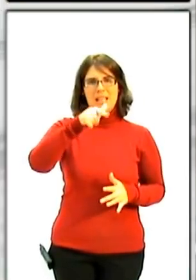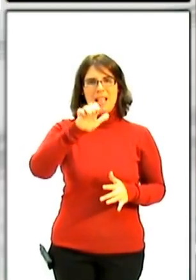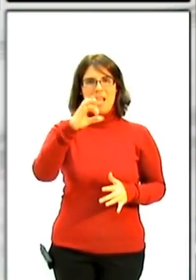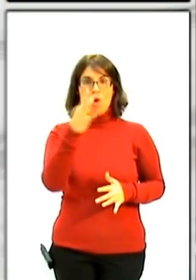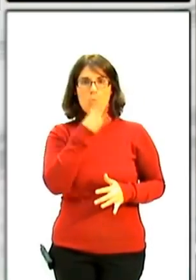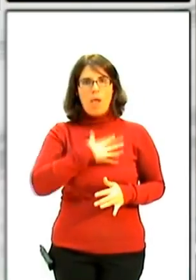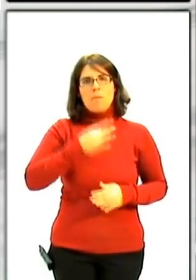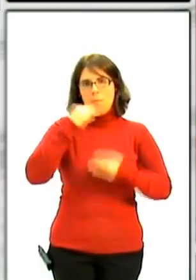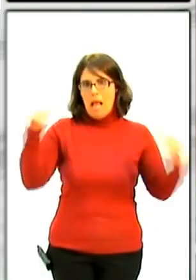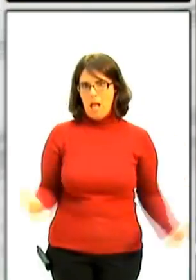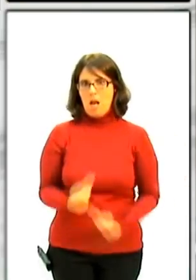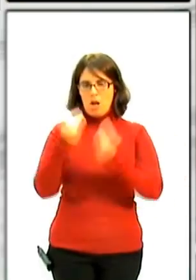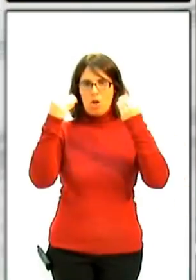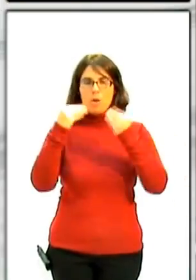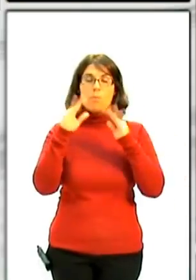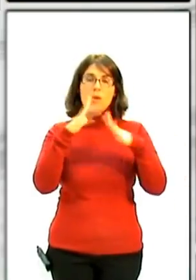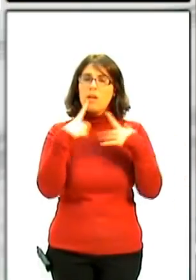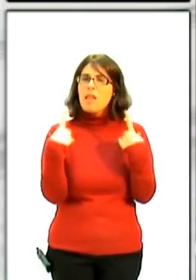necesitamos que sea